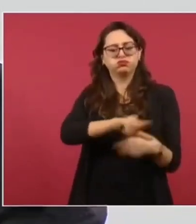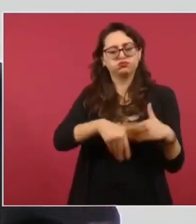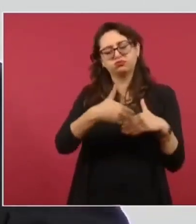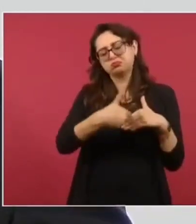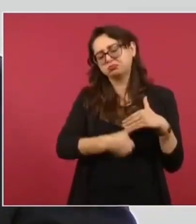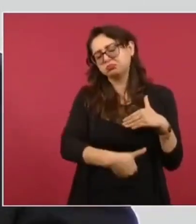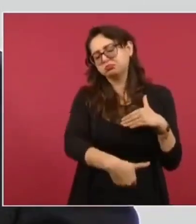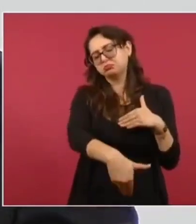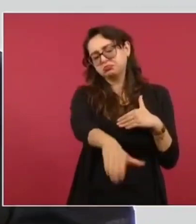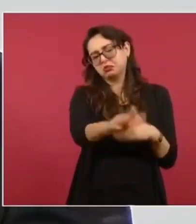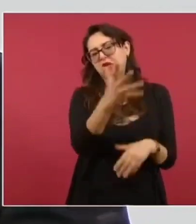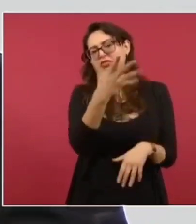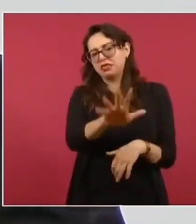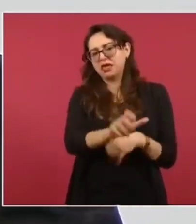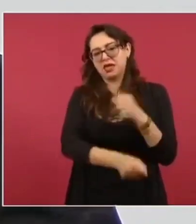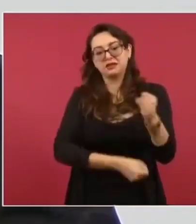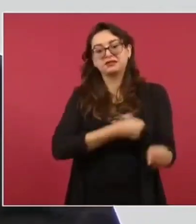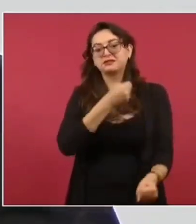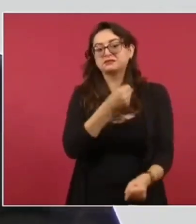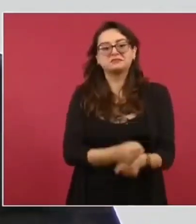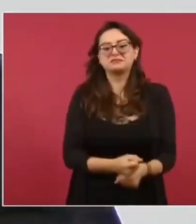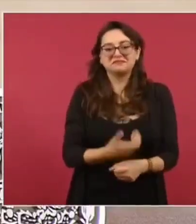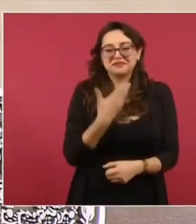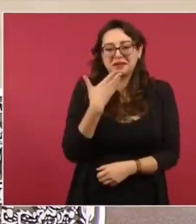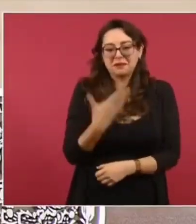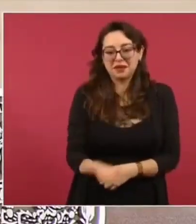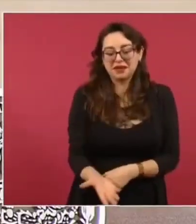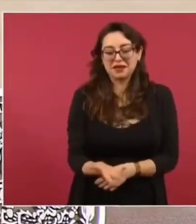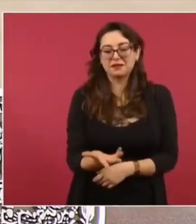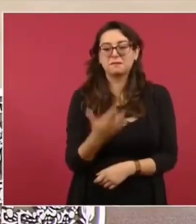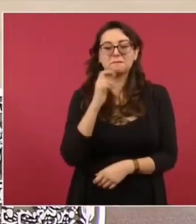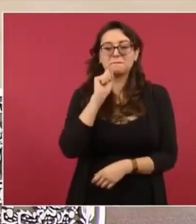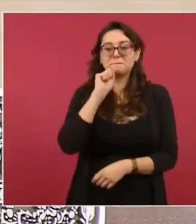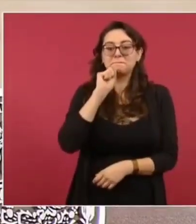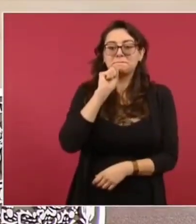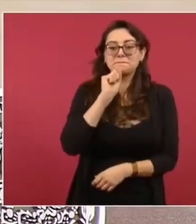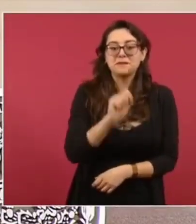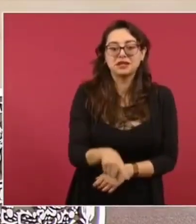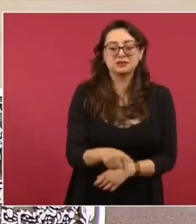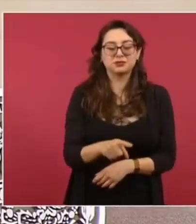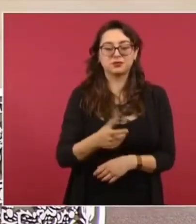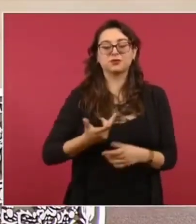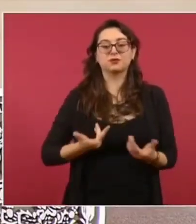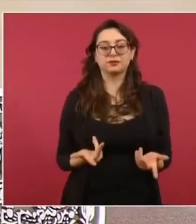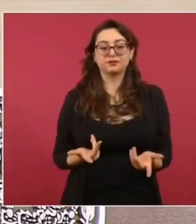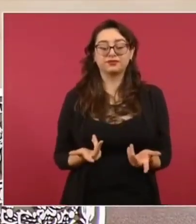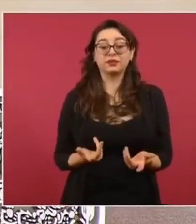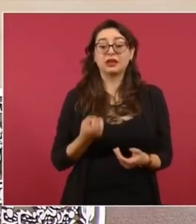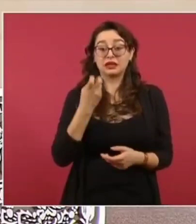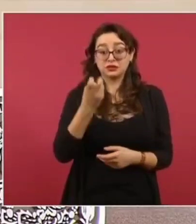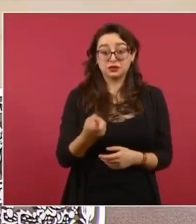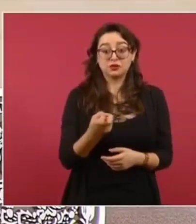de Hacienda, pasa por el Fonadín y finalmente se recupera y lo recupera Fonadín.